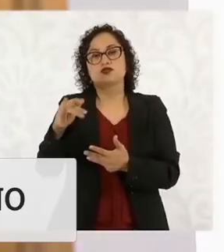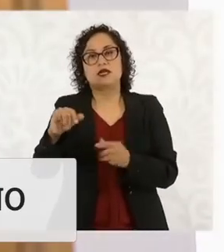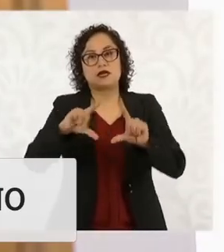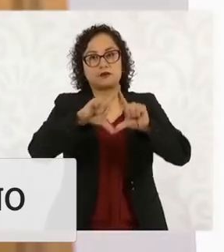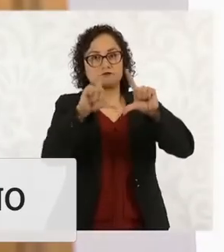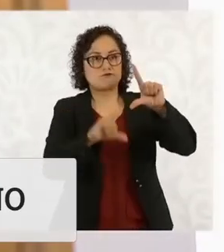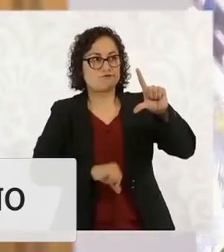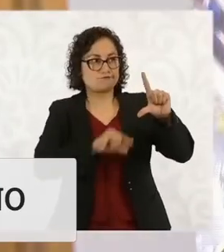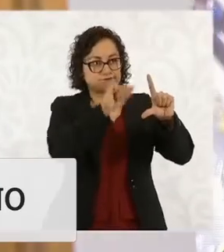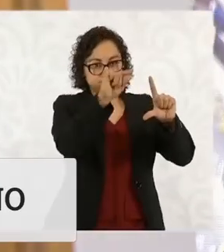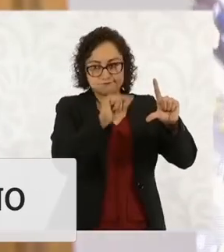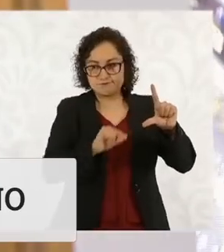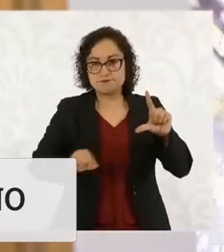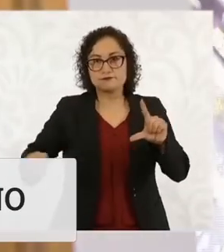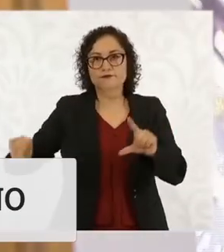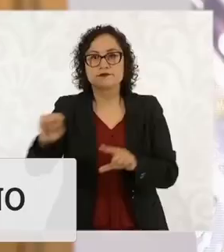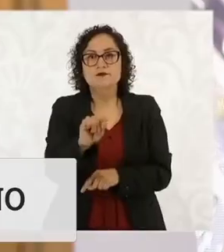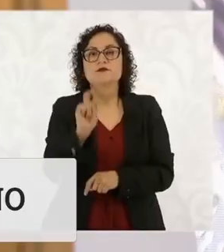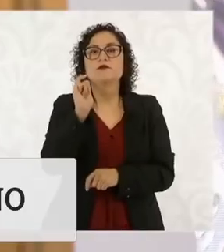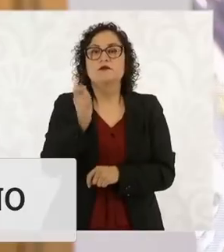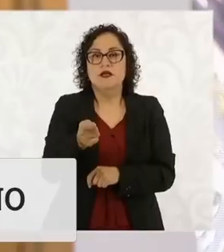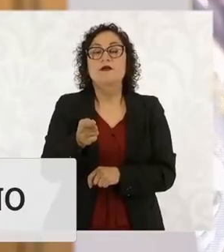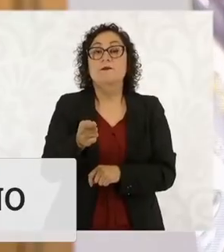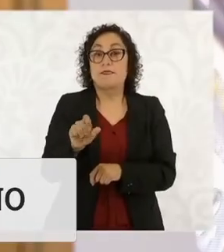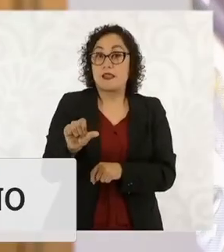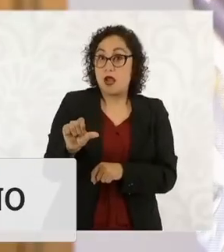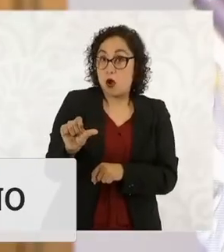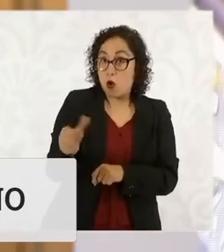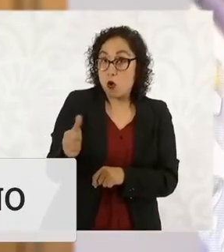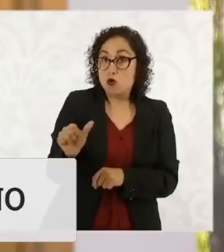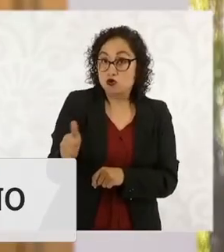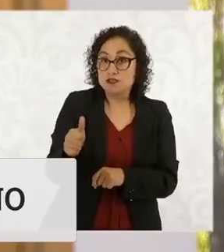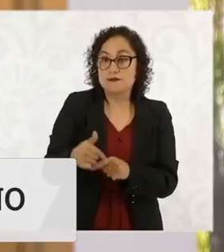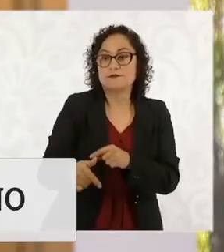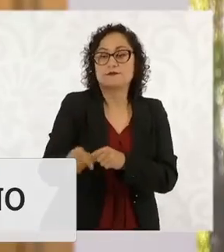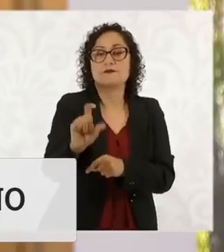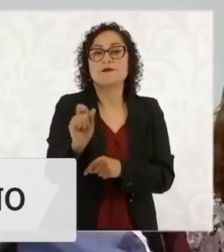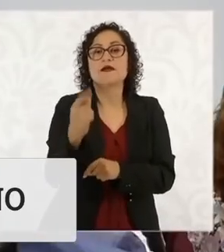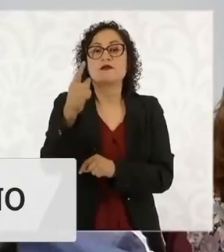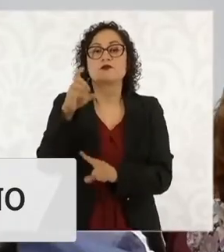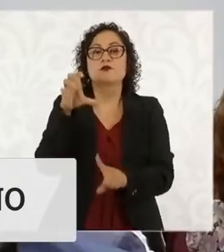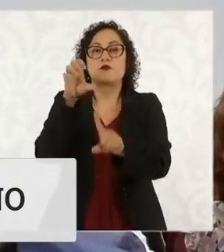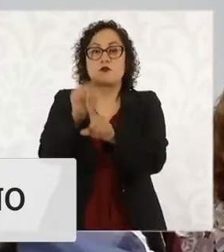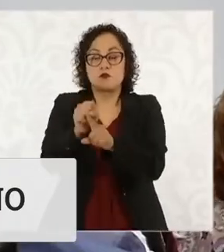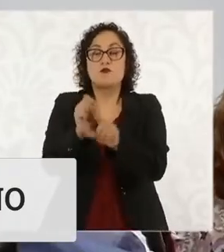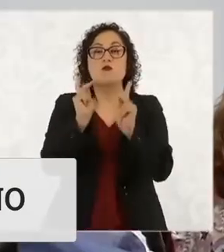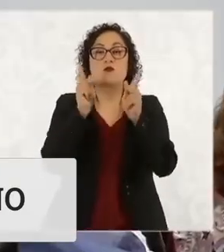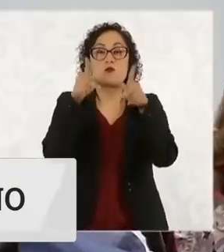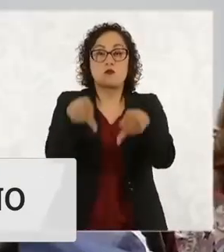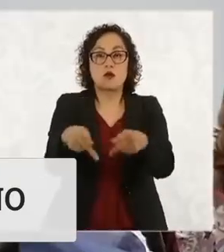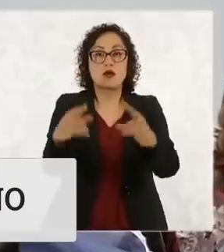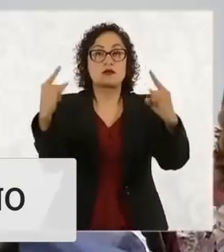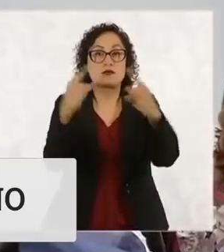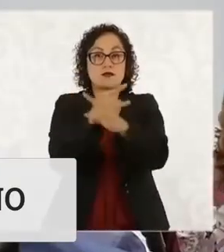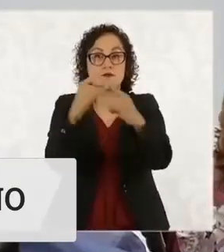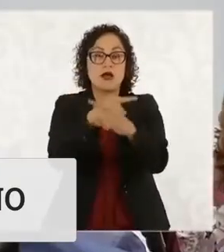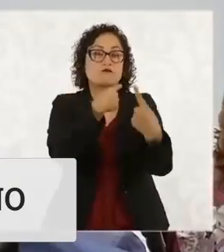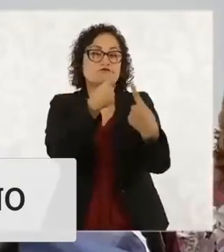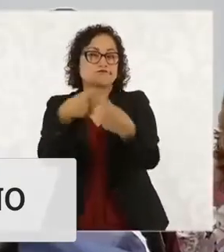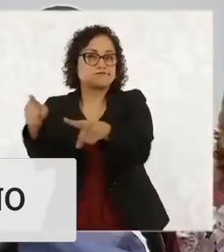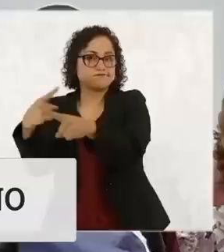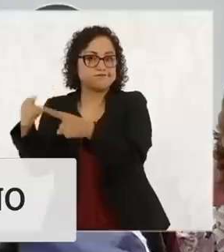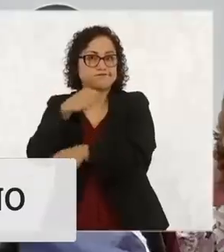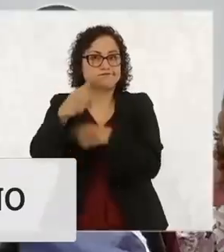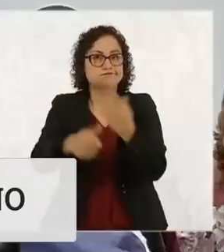Ya se construyen 11 de 21 distribuidores viales y puentes para mejorar la movilidad en las